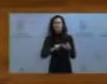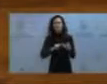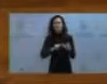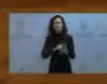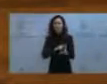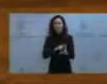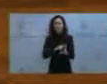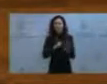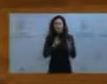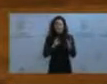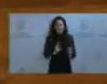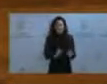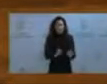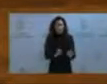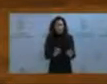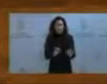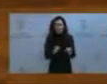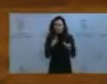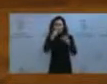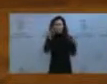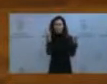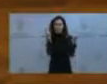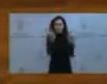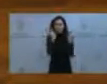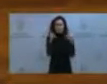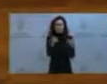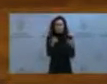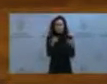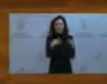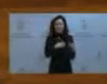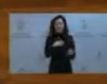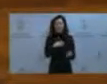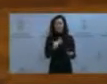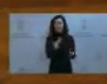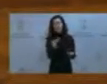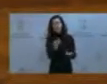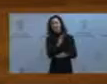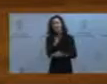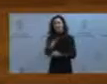ser atendidos en la sanidad pública, y entonces hemos de recurrir a